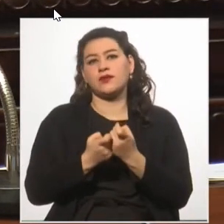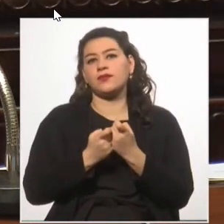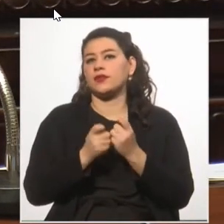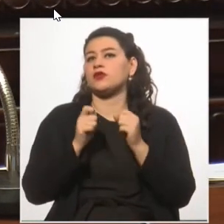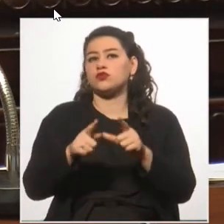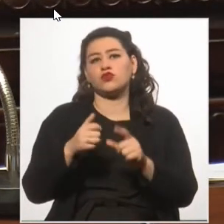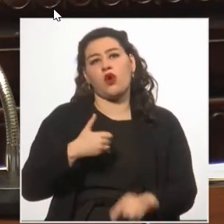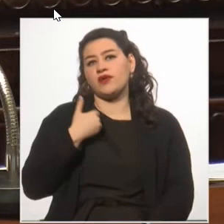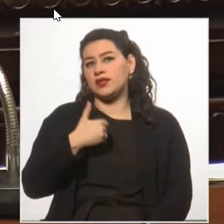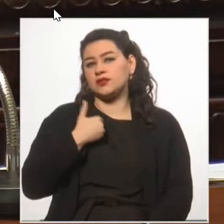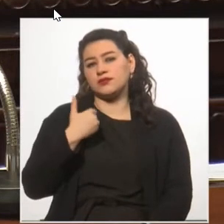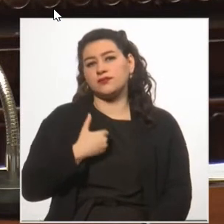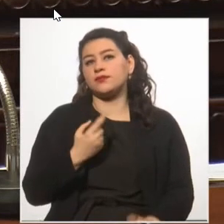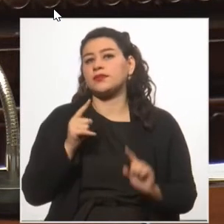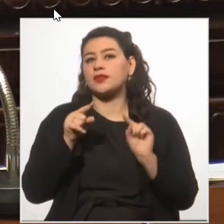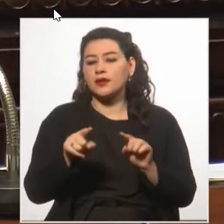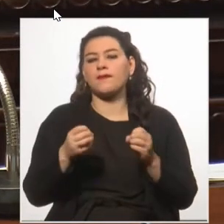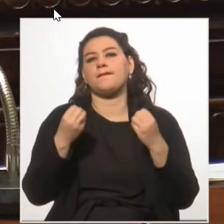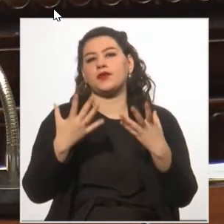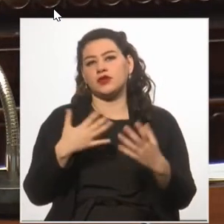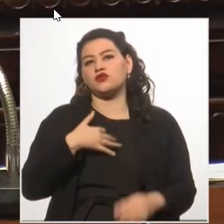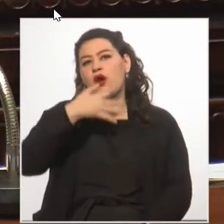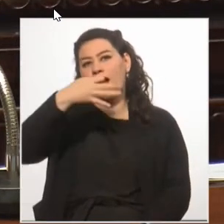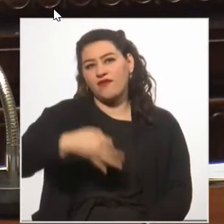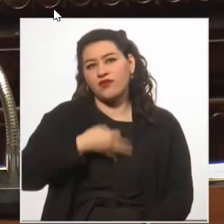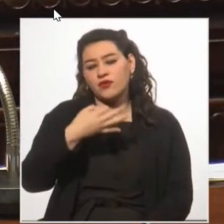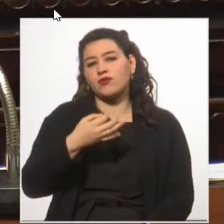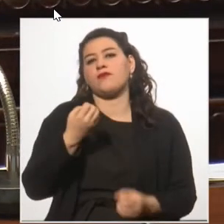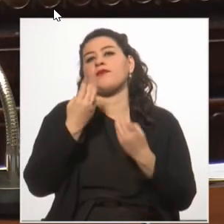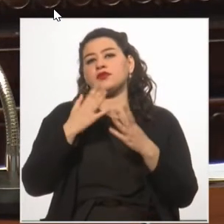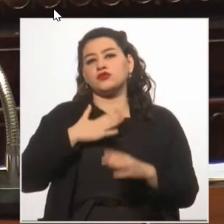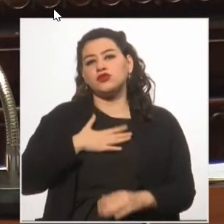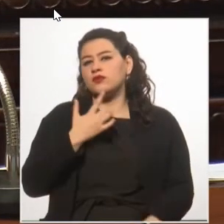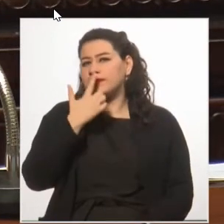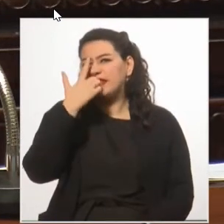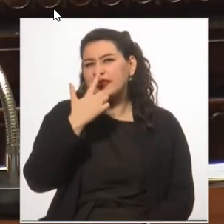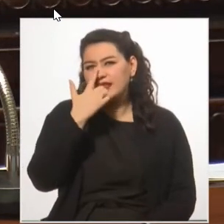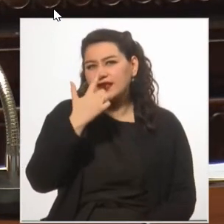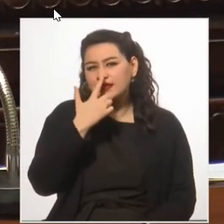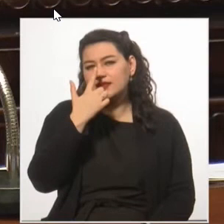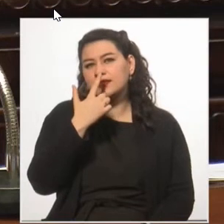su juventud. He aquí por qué os hablo. He aquí por qué me interesa